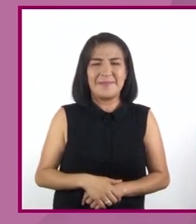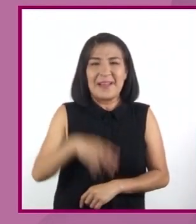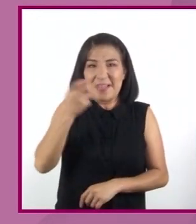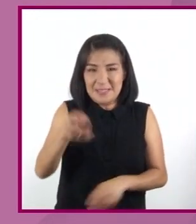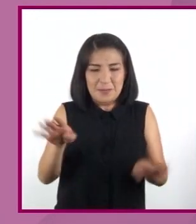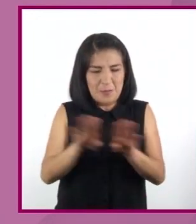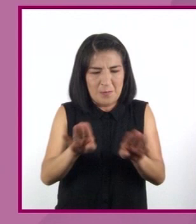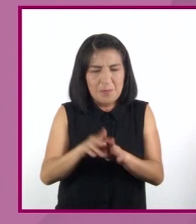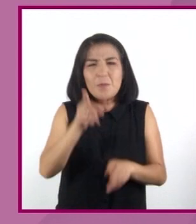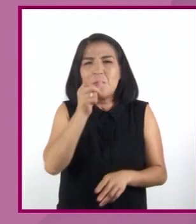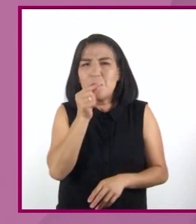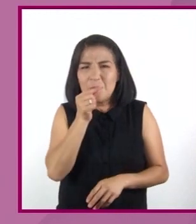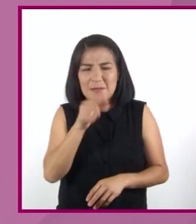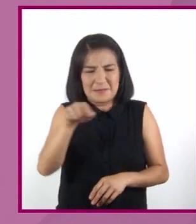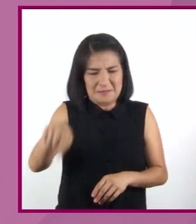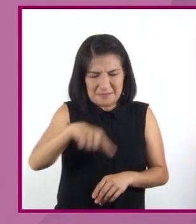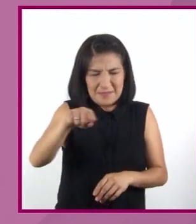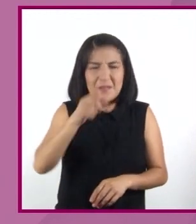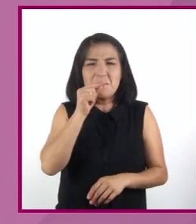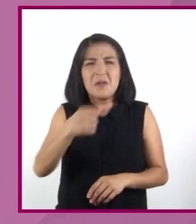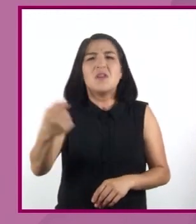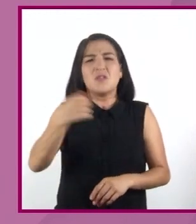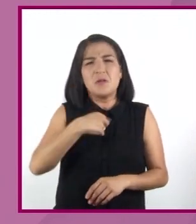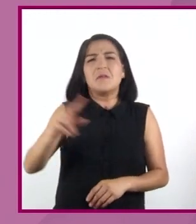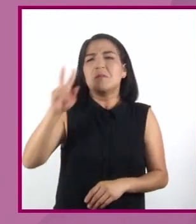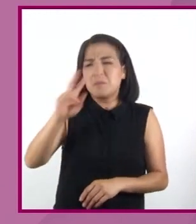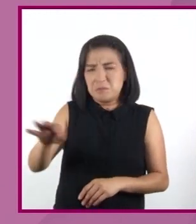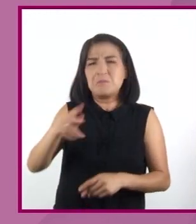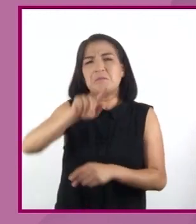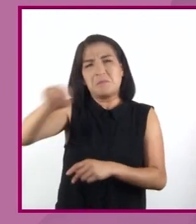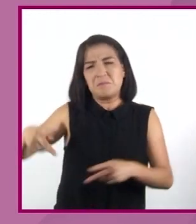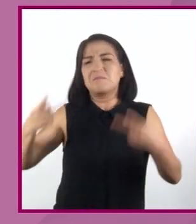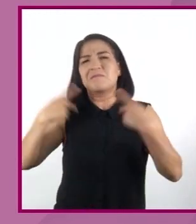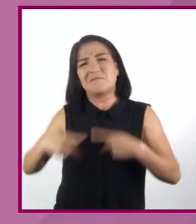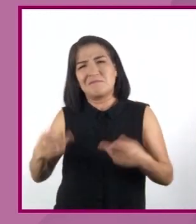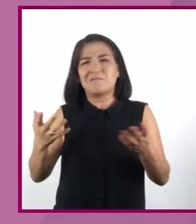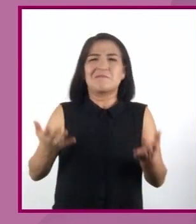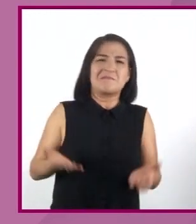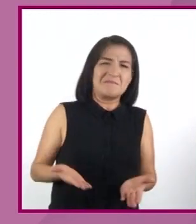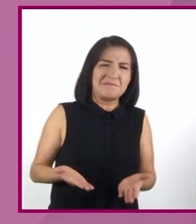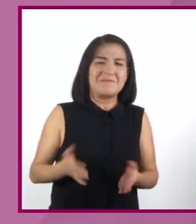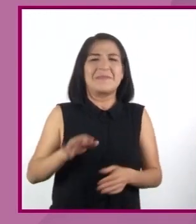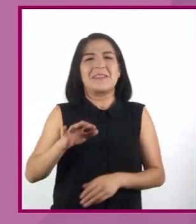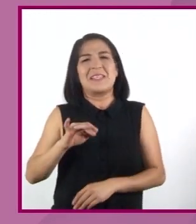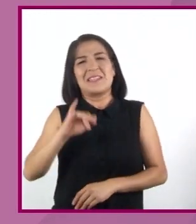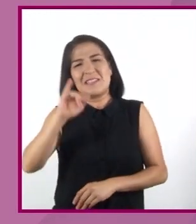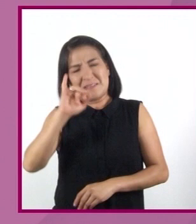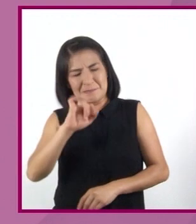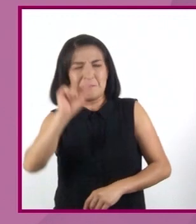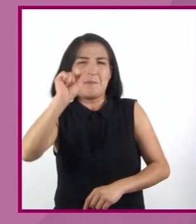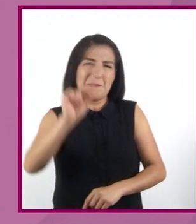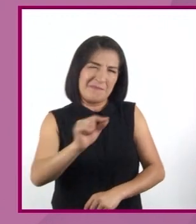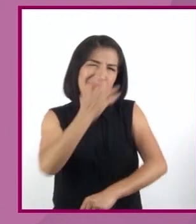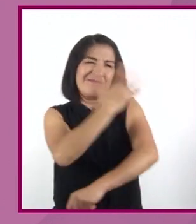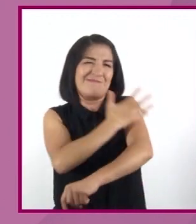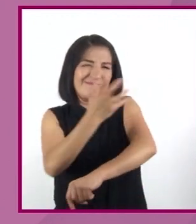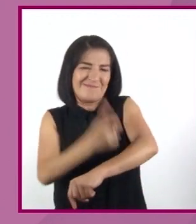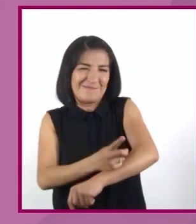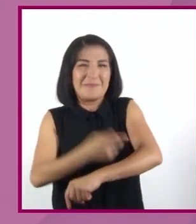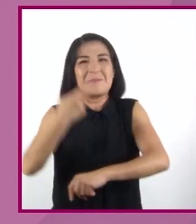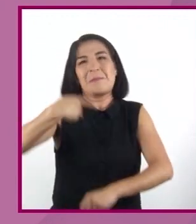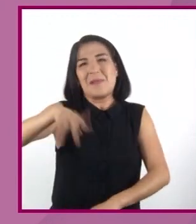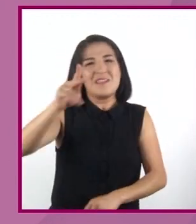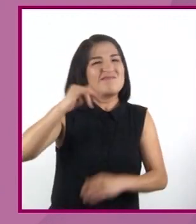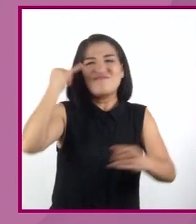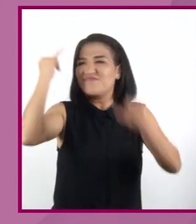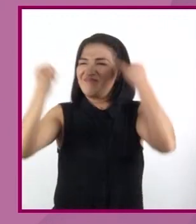Respecto a los policías, puedo decir que son personajes, sí, honestos, aunque con muy